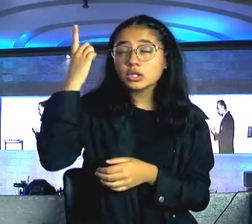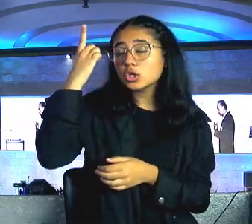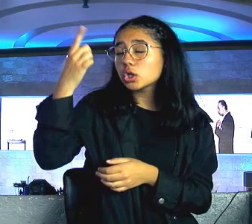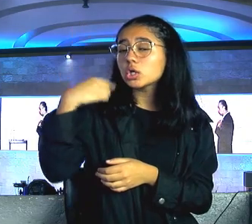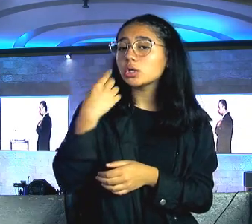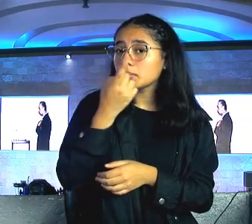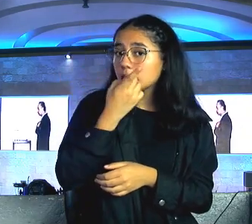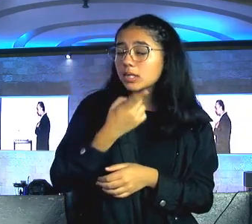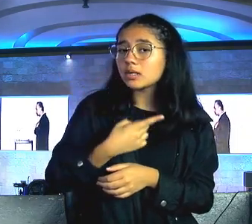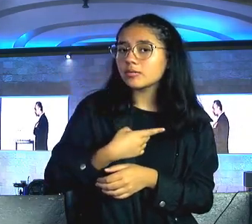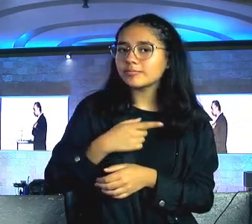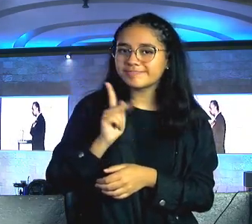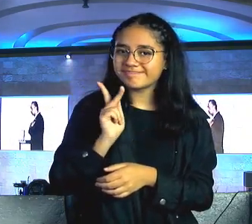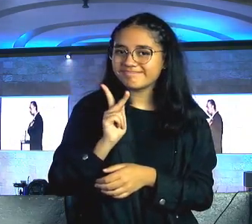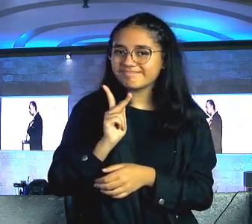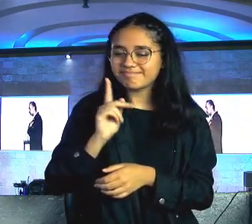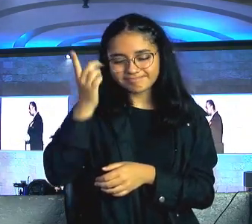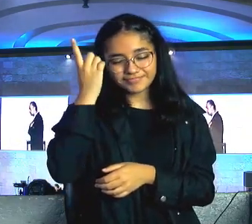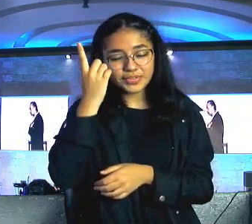Pero Dios nos está viendo.